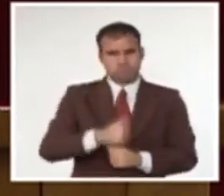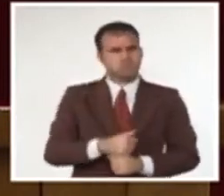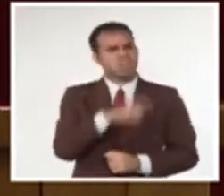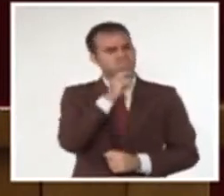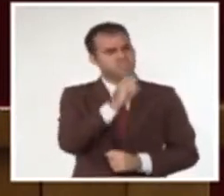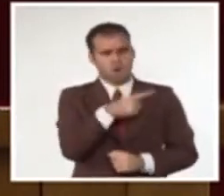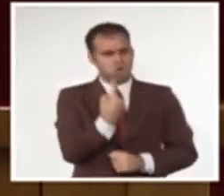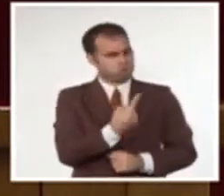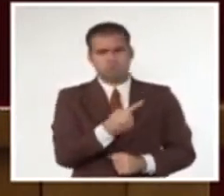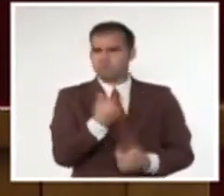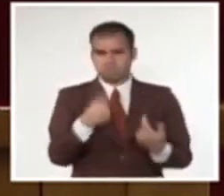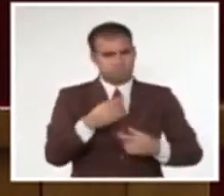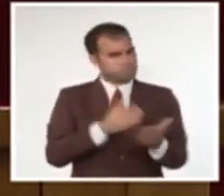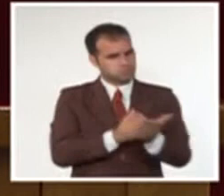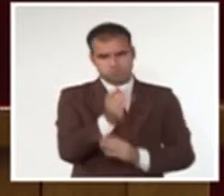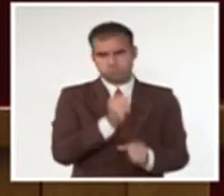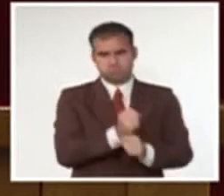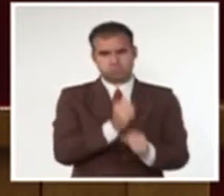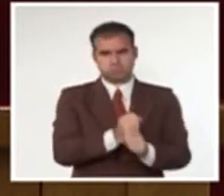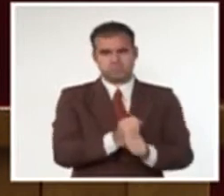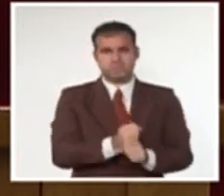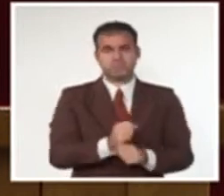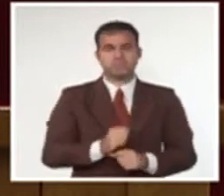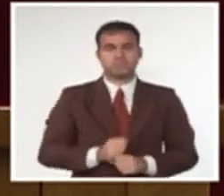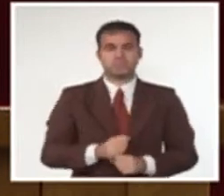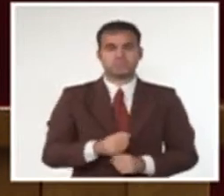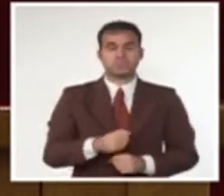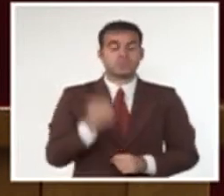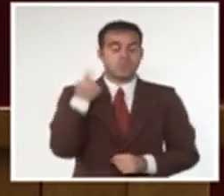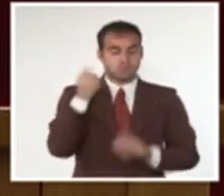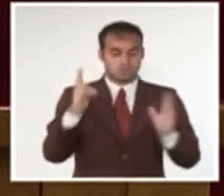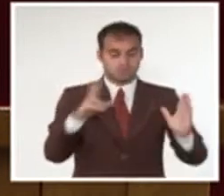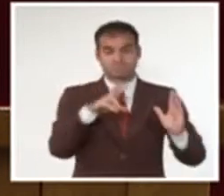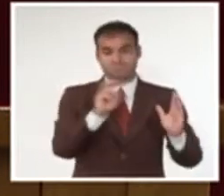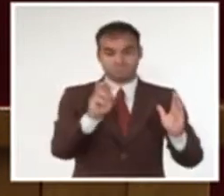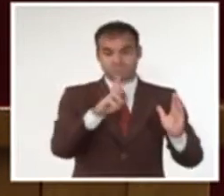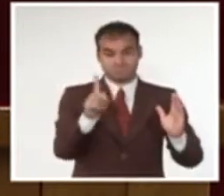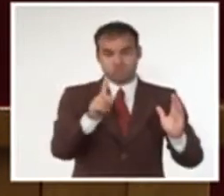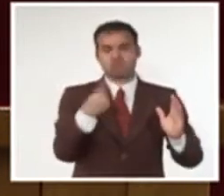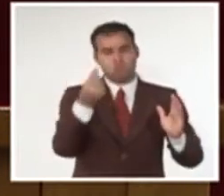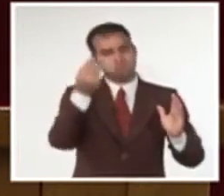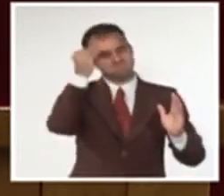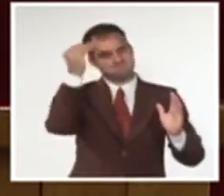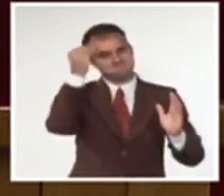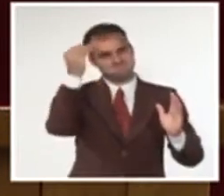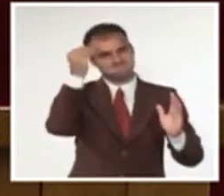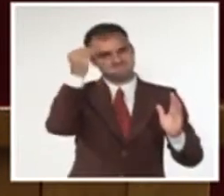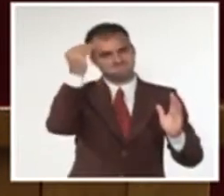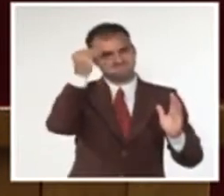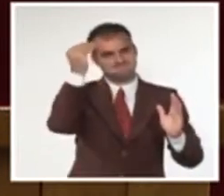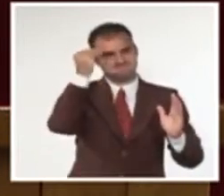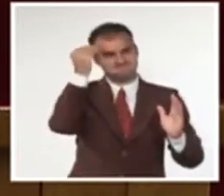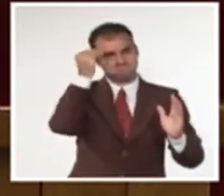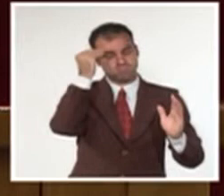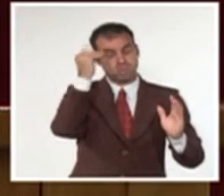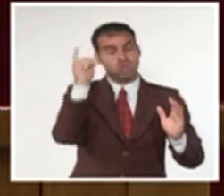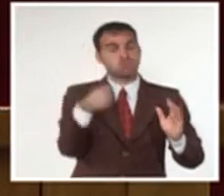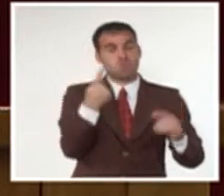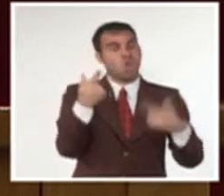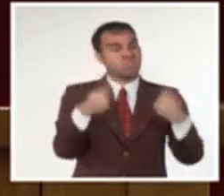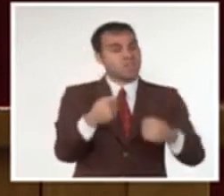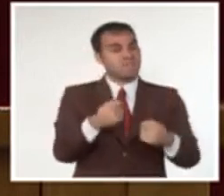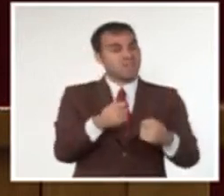y frenos. 2021 fue una gran escuela de lo que ya no podemos ni debemos seguir